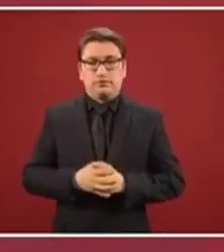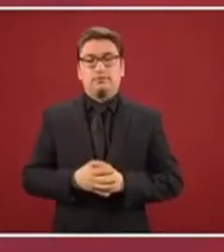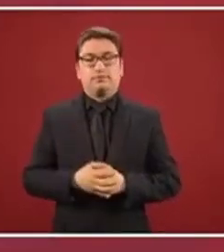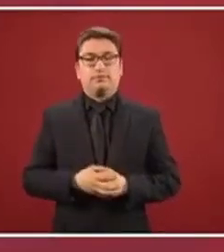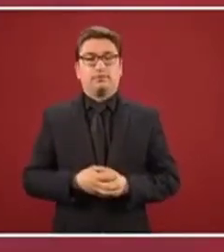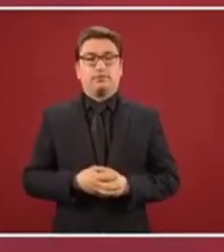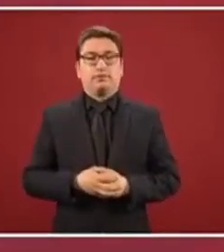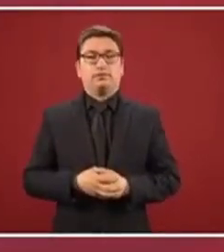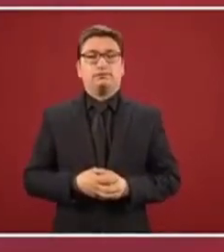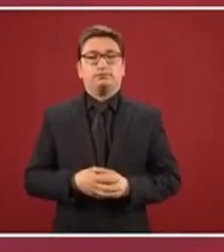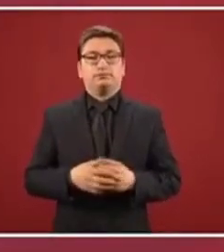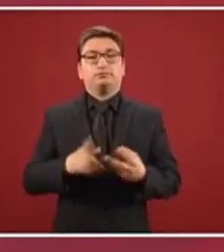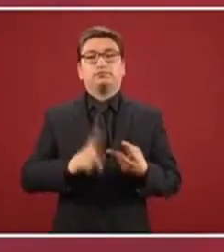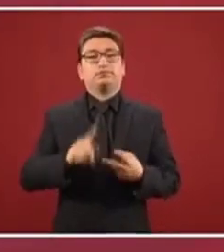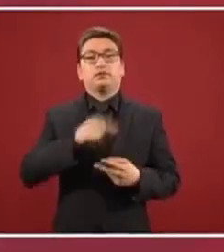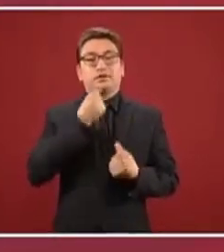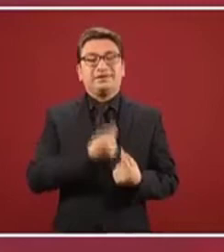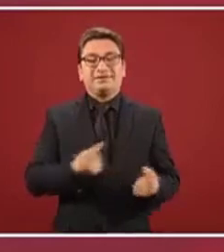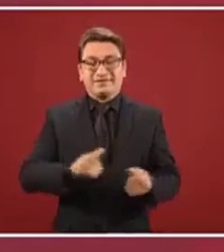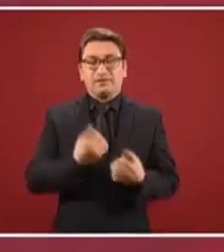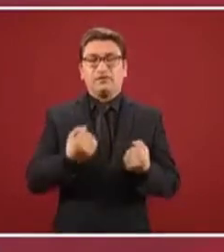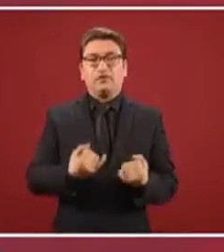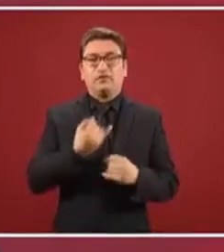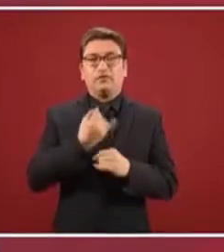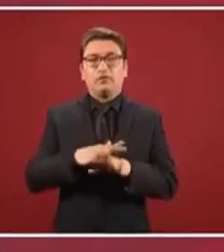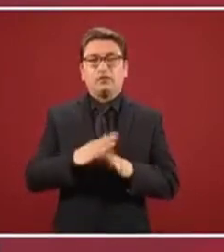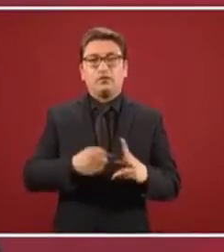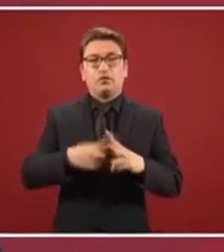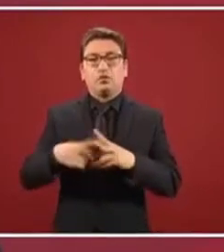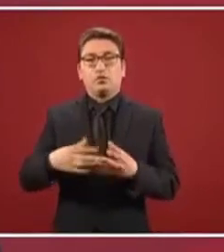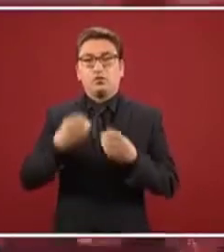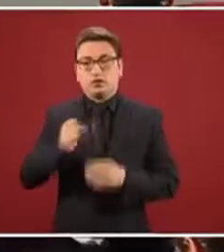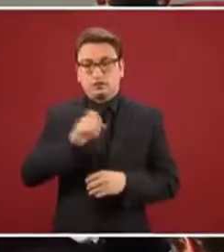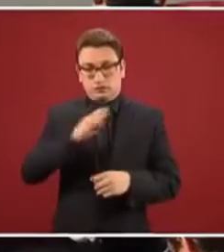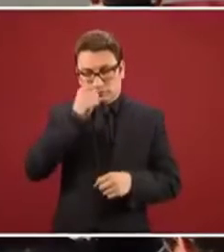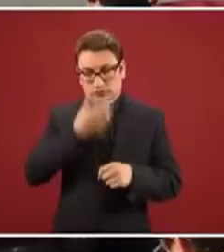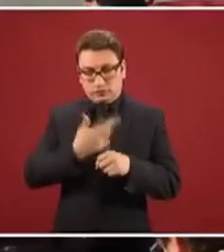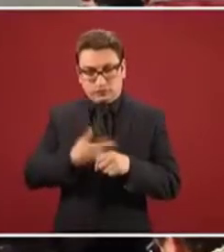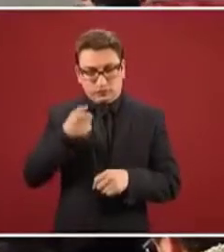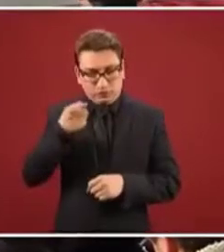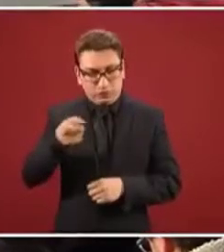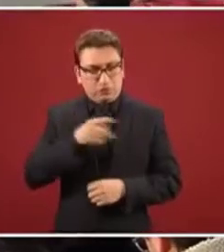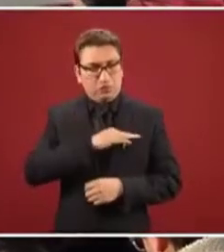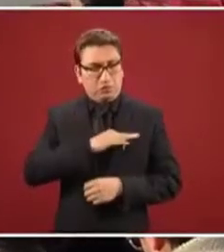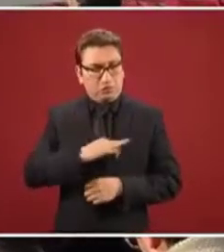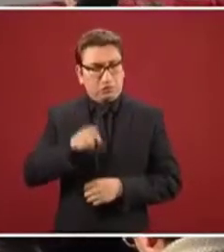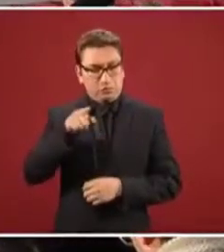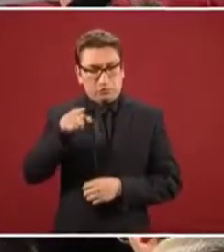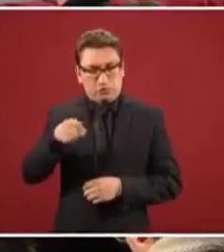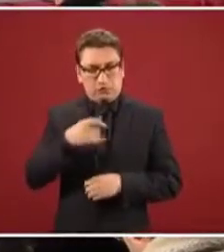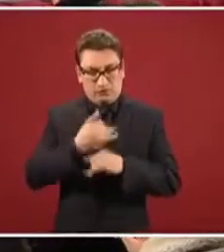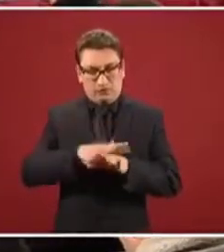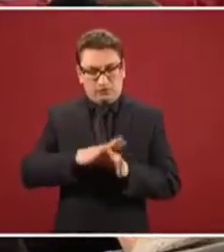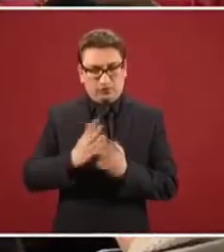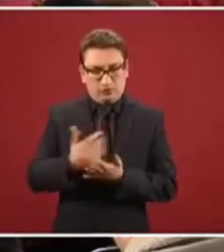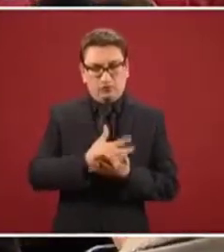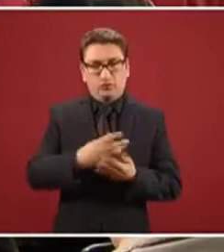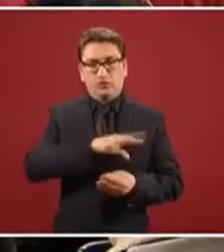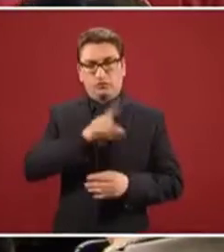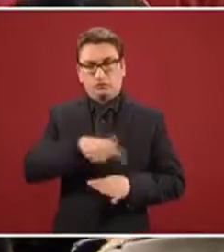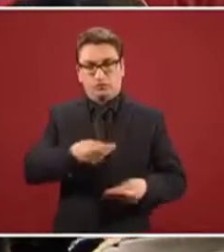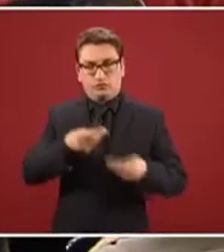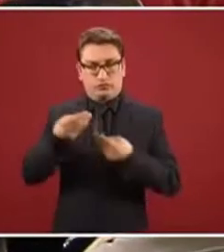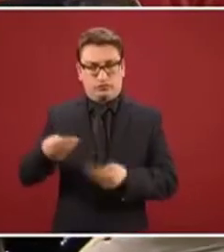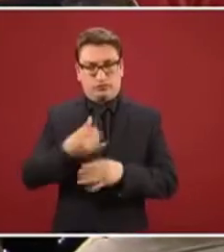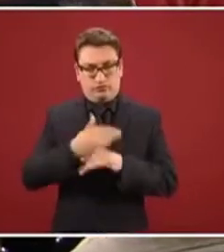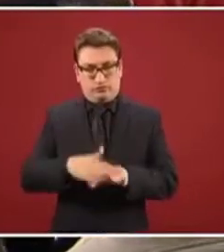de infancia, pues yo le pediría al subsecretario Maximiliano que recabes la información para que se le des los datos que está